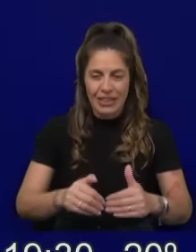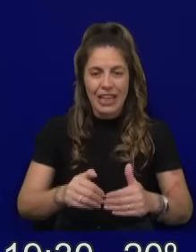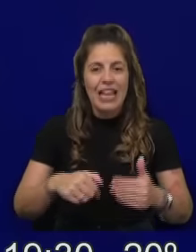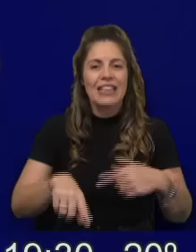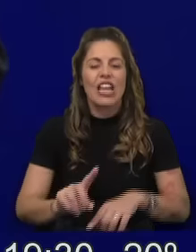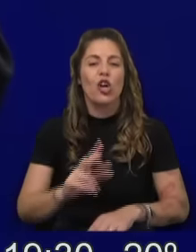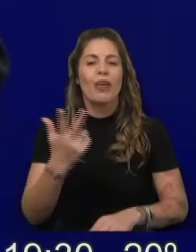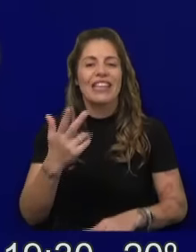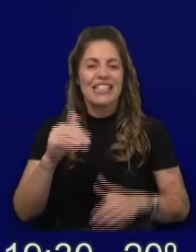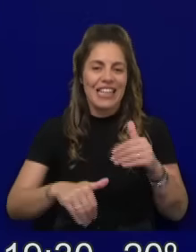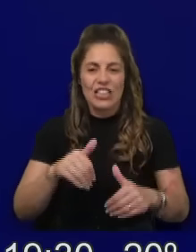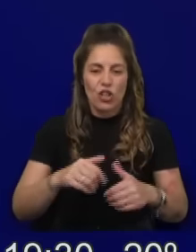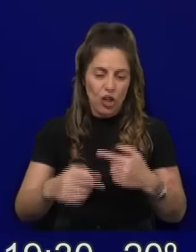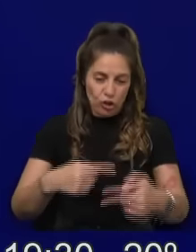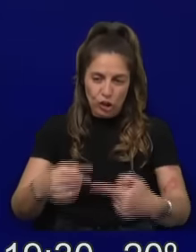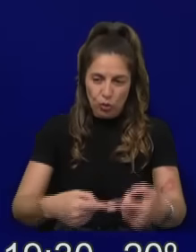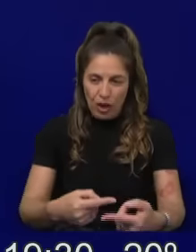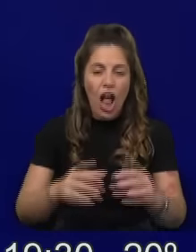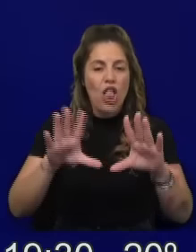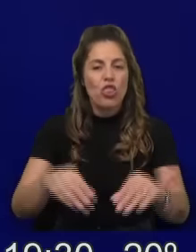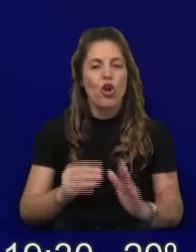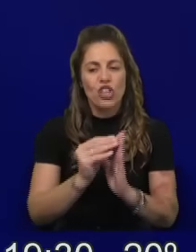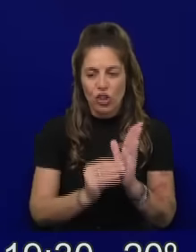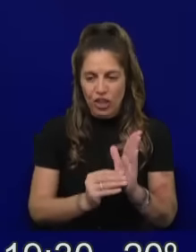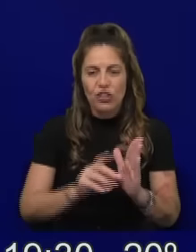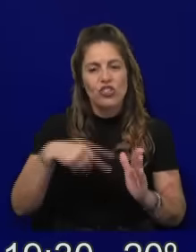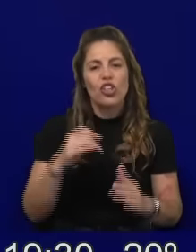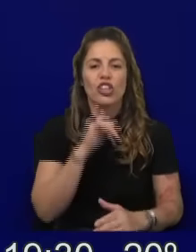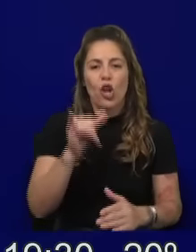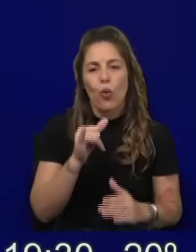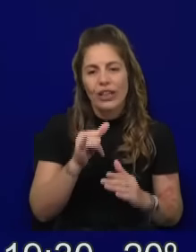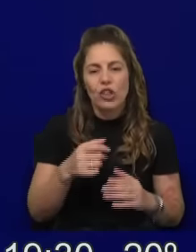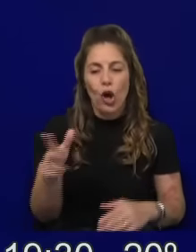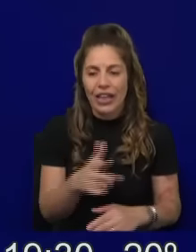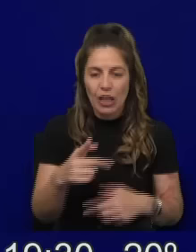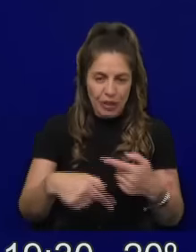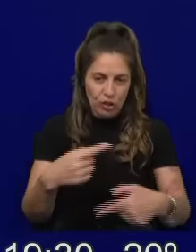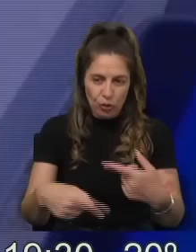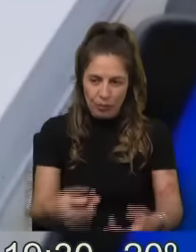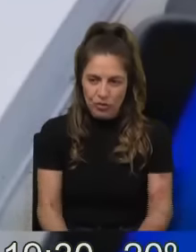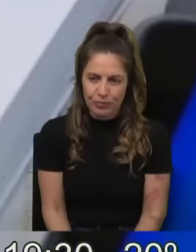como en las tres elecciones posteriores. Pero todos estos datos y otros te los cuento en este TV y después seguimos. A ver.